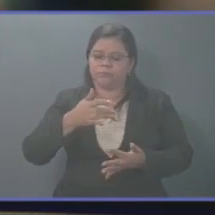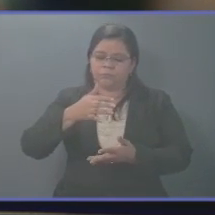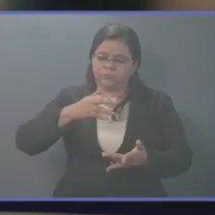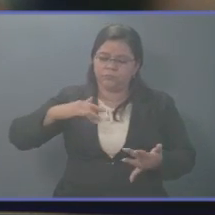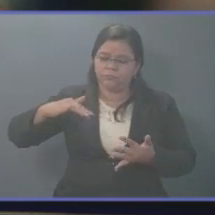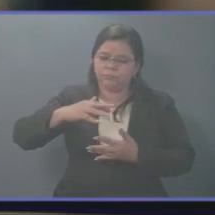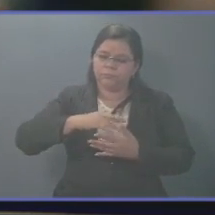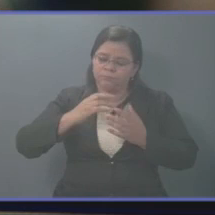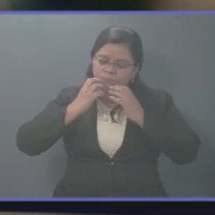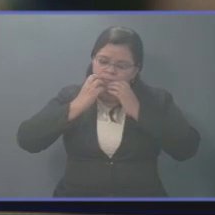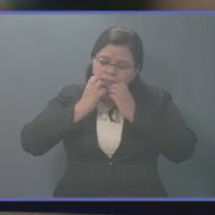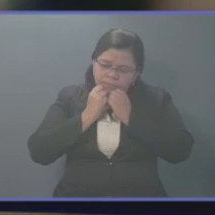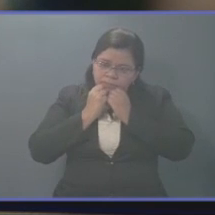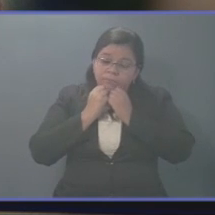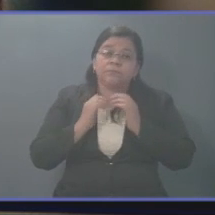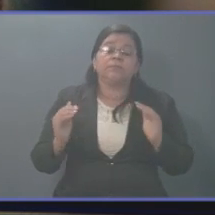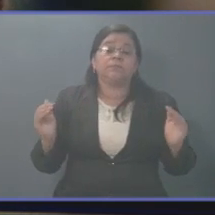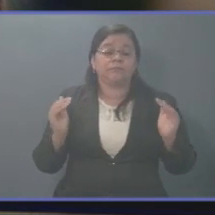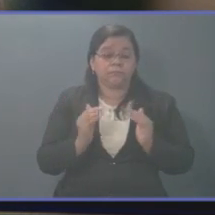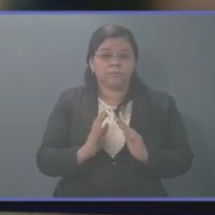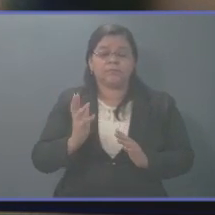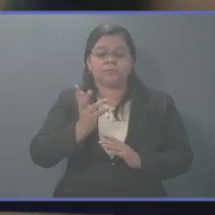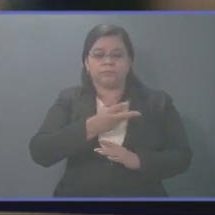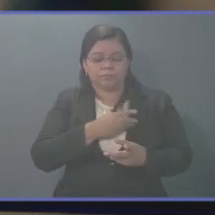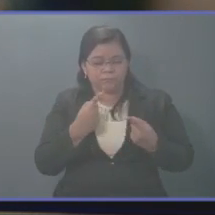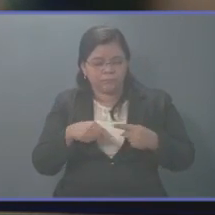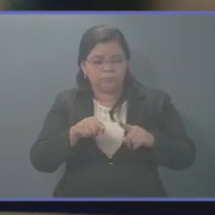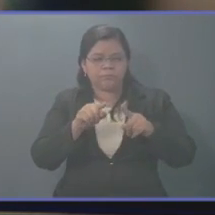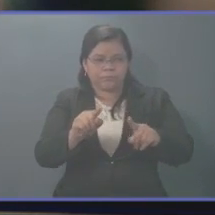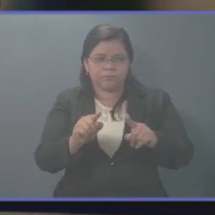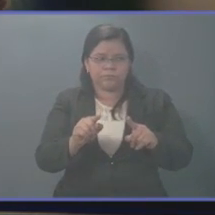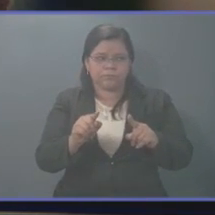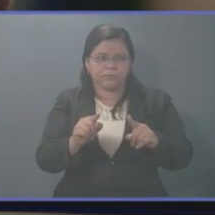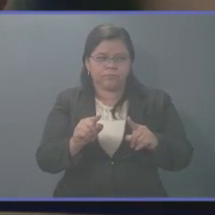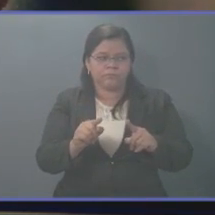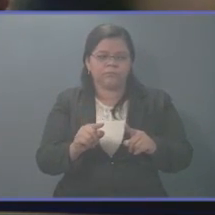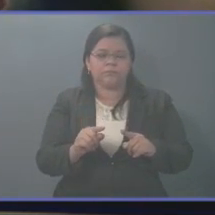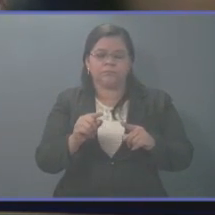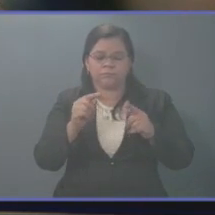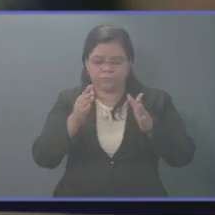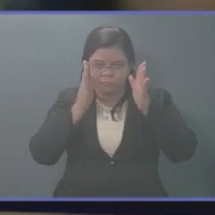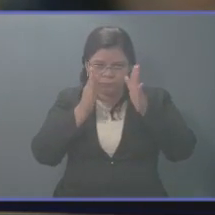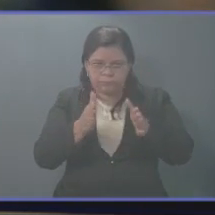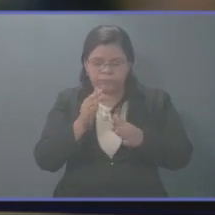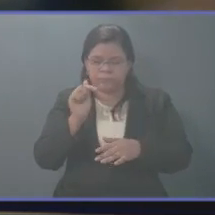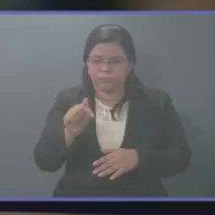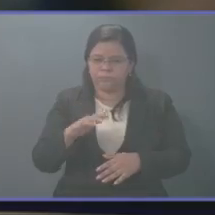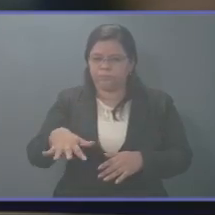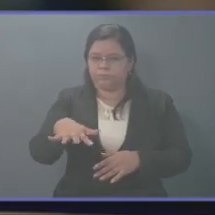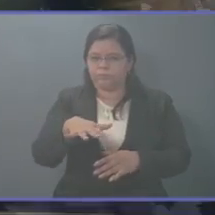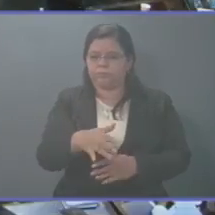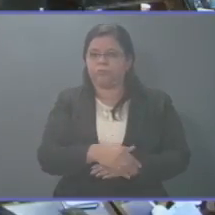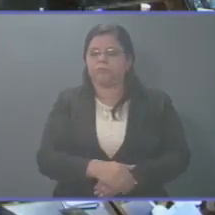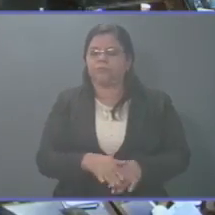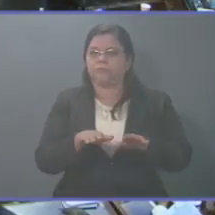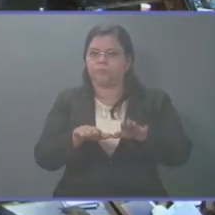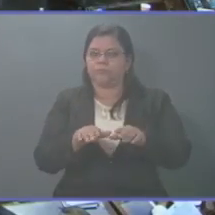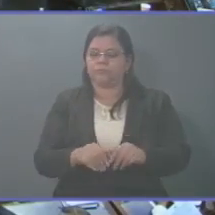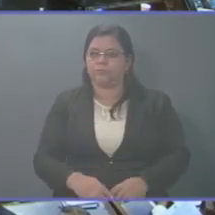ambiente y es darle atención a los manglares gracias presidente